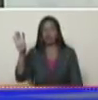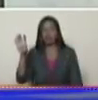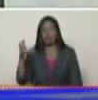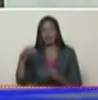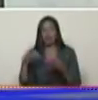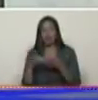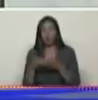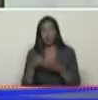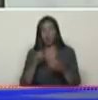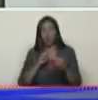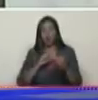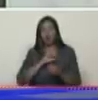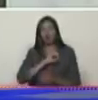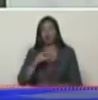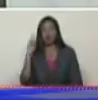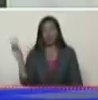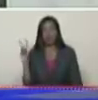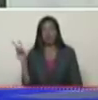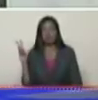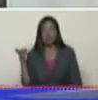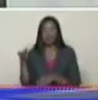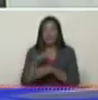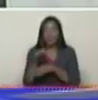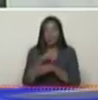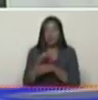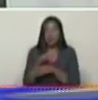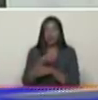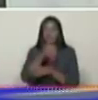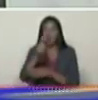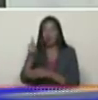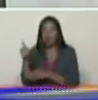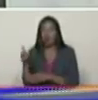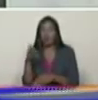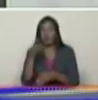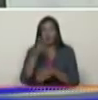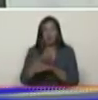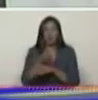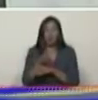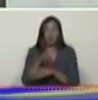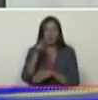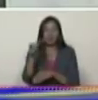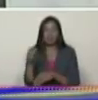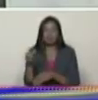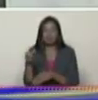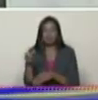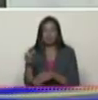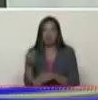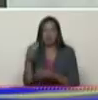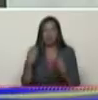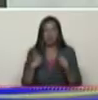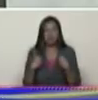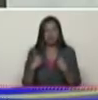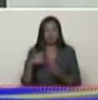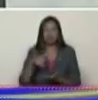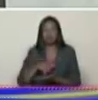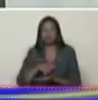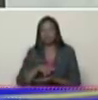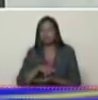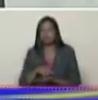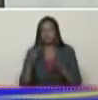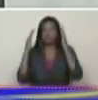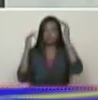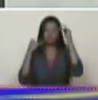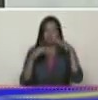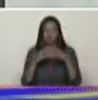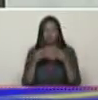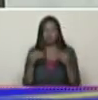brigadistas del movimiento Somos Venezuela, buscando a cada una de esas personas en situación de vulnerabilidad para atenderlo